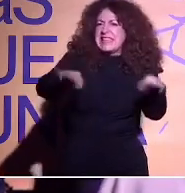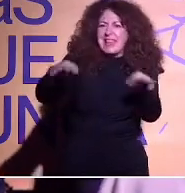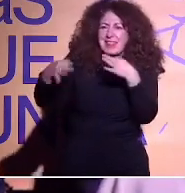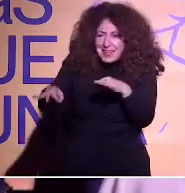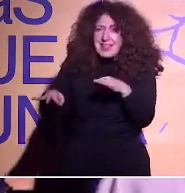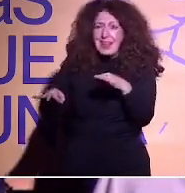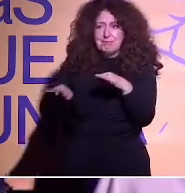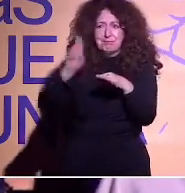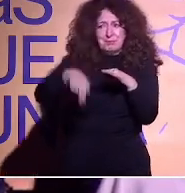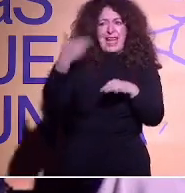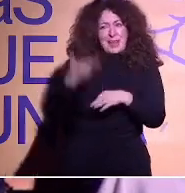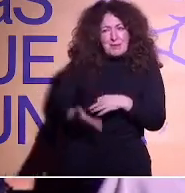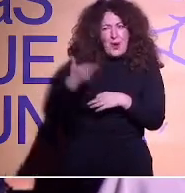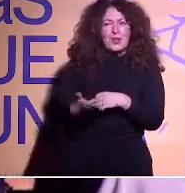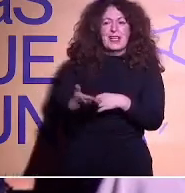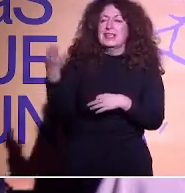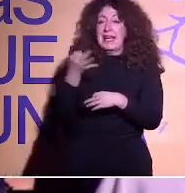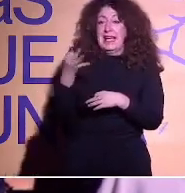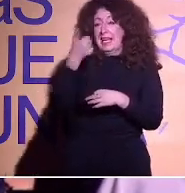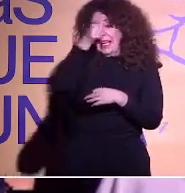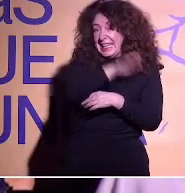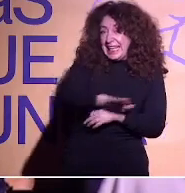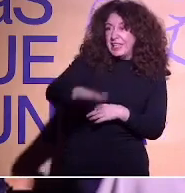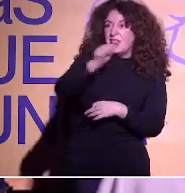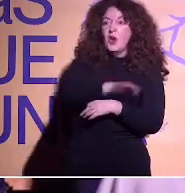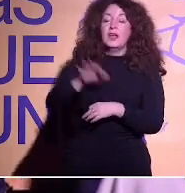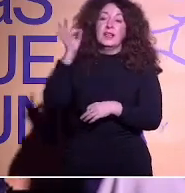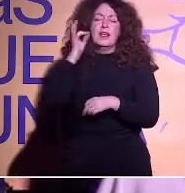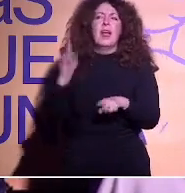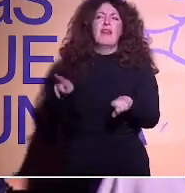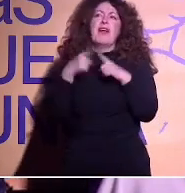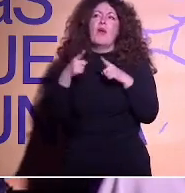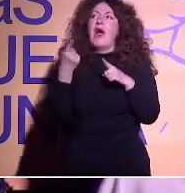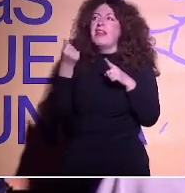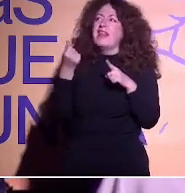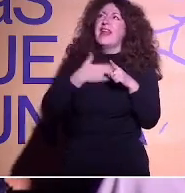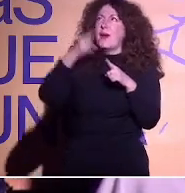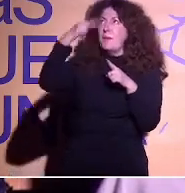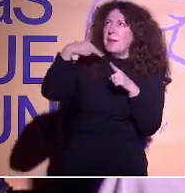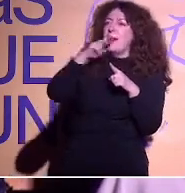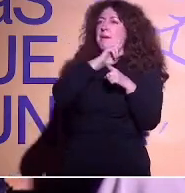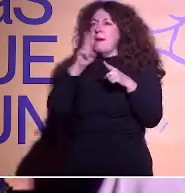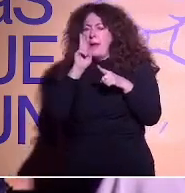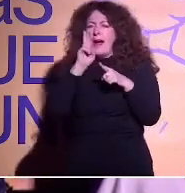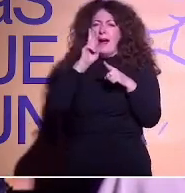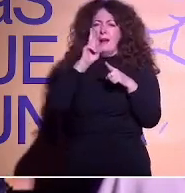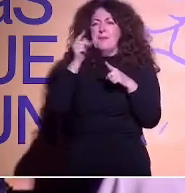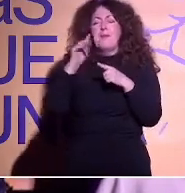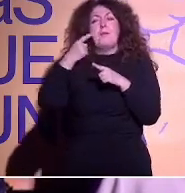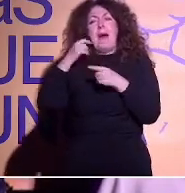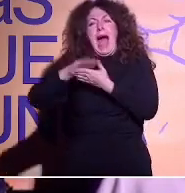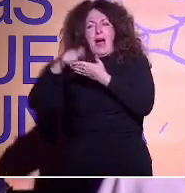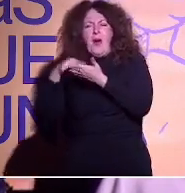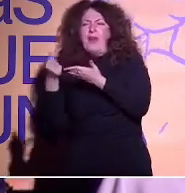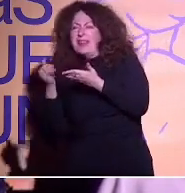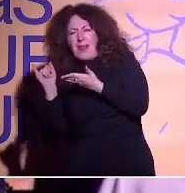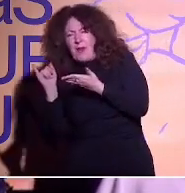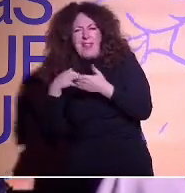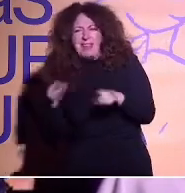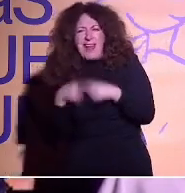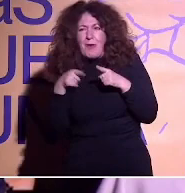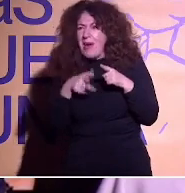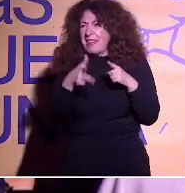importantes que los niños y las niñas independientemente del dinero que tengan sus padres o sus madres en la cuenta corriente